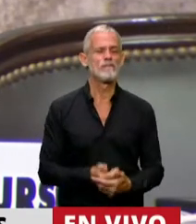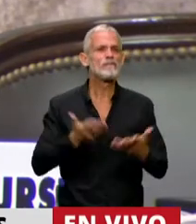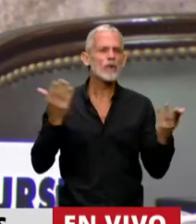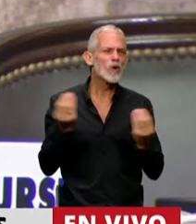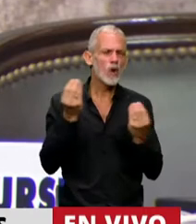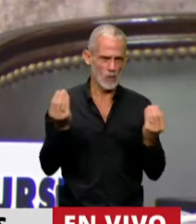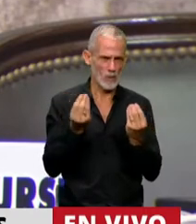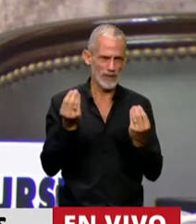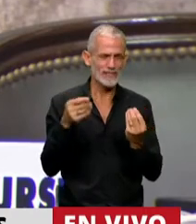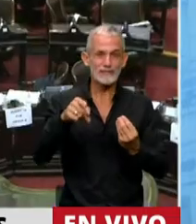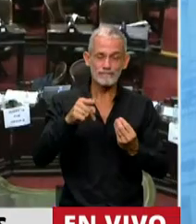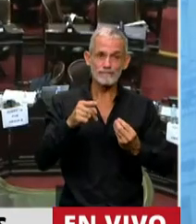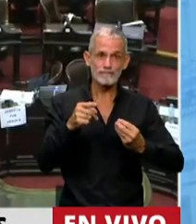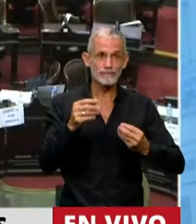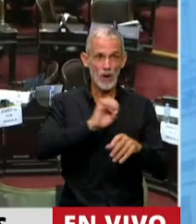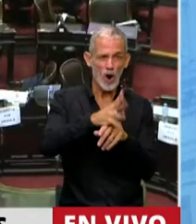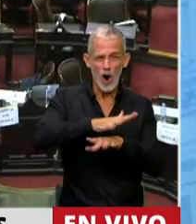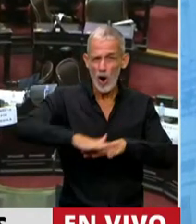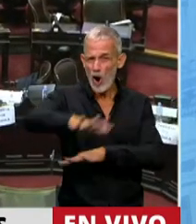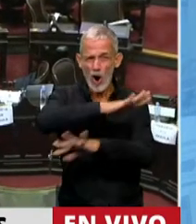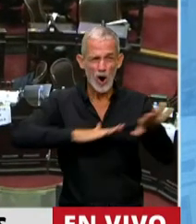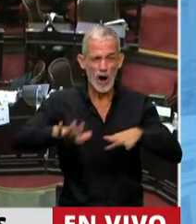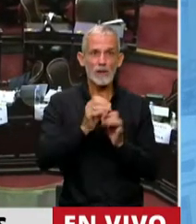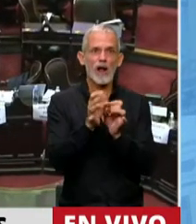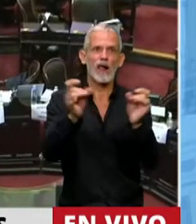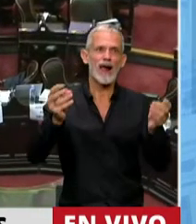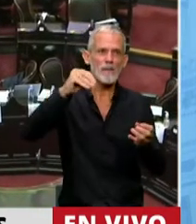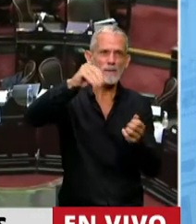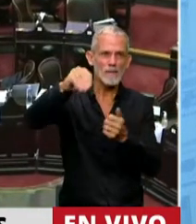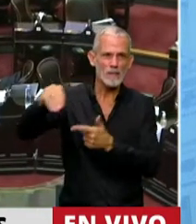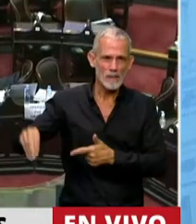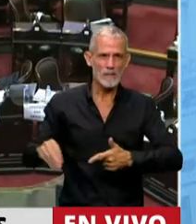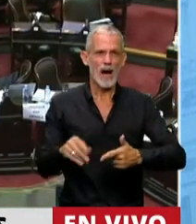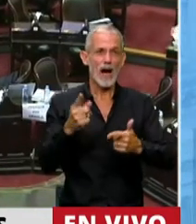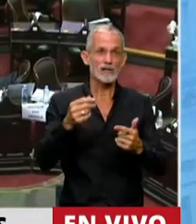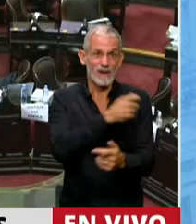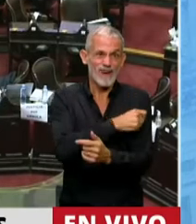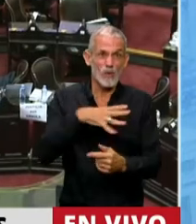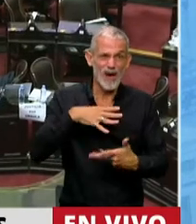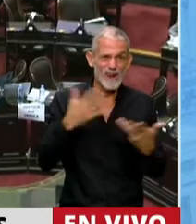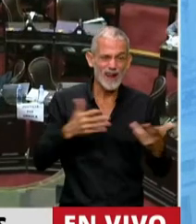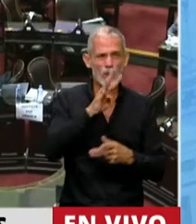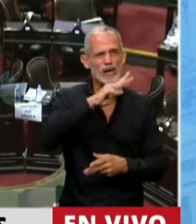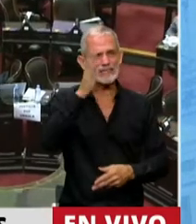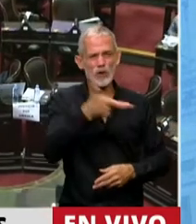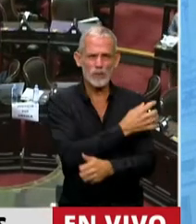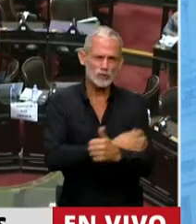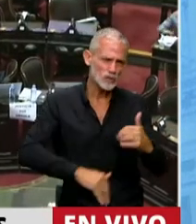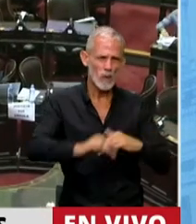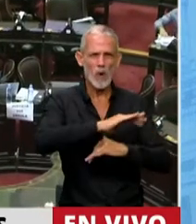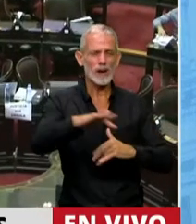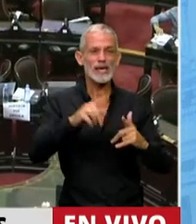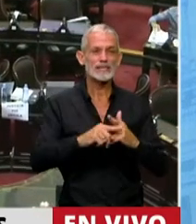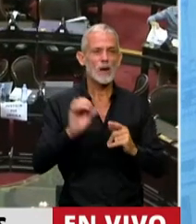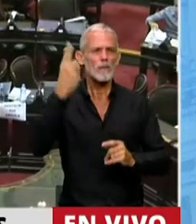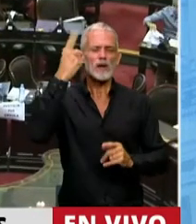¿Cómo puede ser, señor presidente, que en el medio de la pandemia crecen los contagios, las muertes, falta la vacuna, 45% de pobreza, la